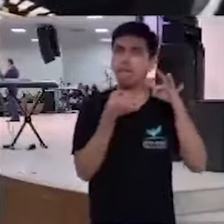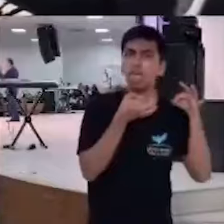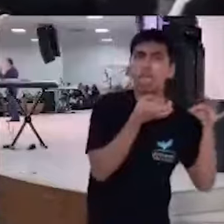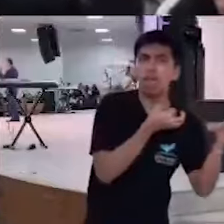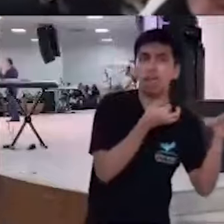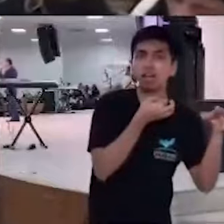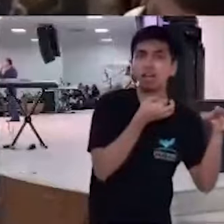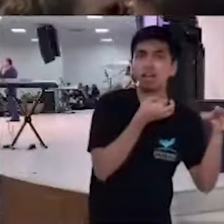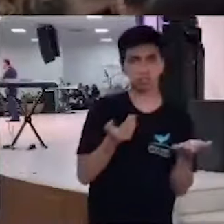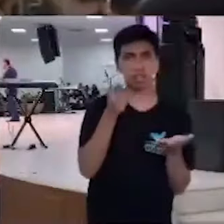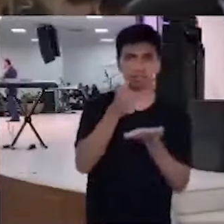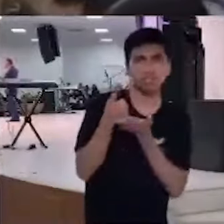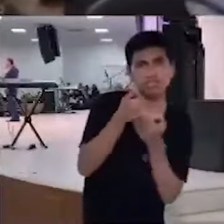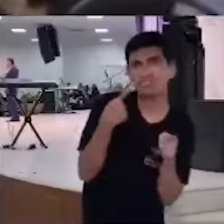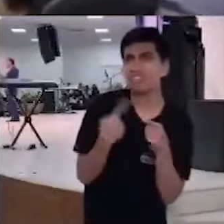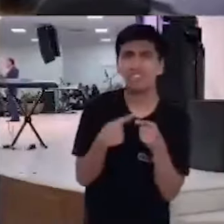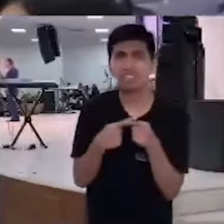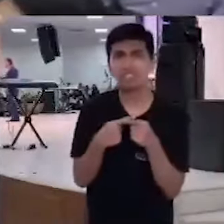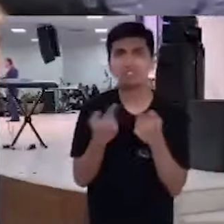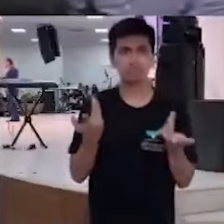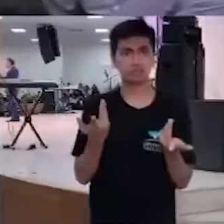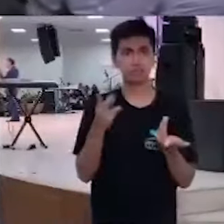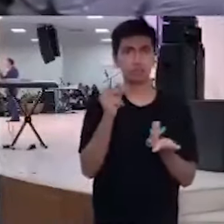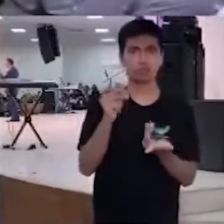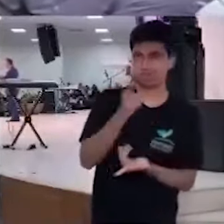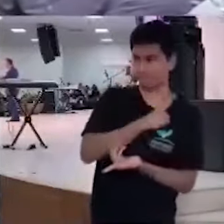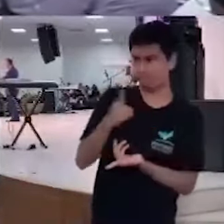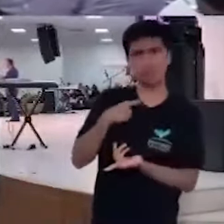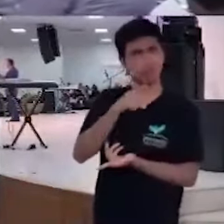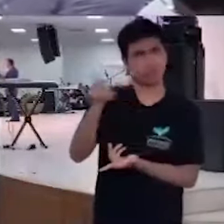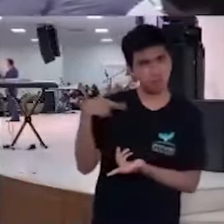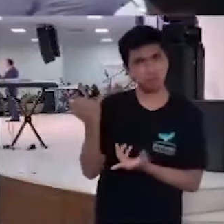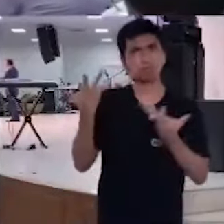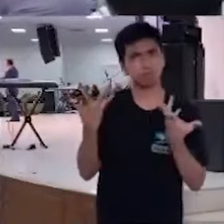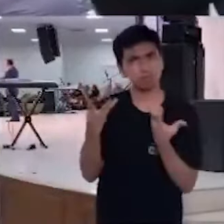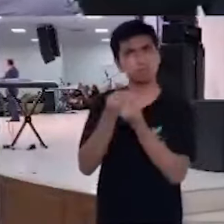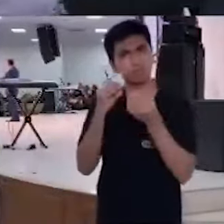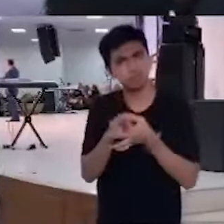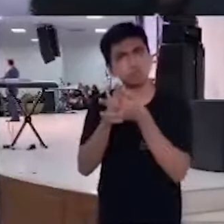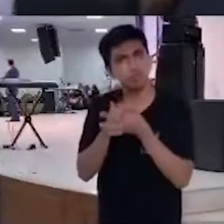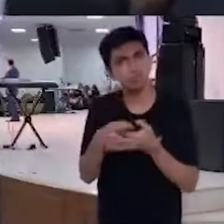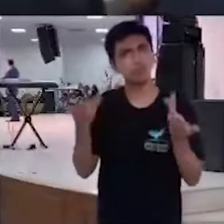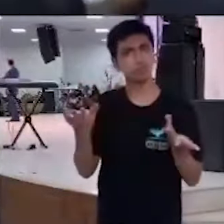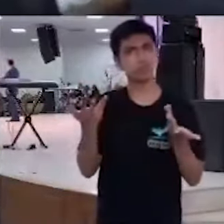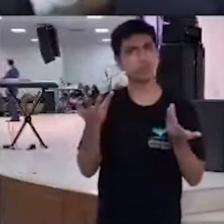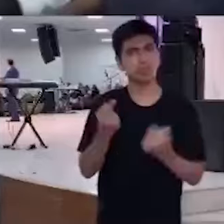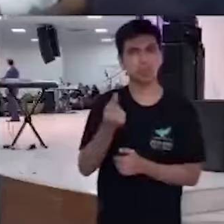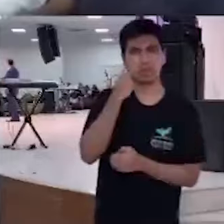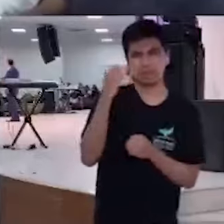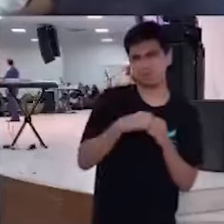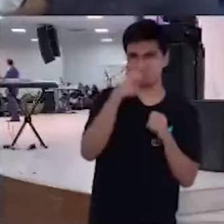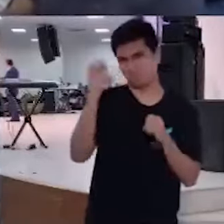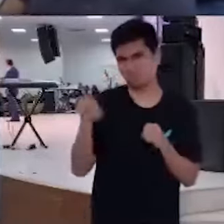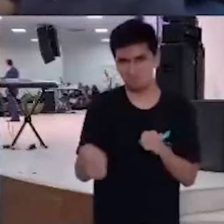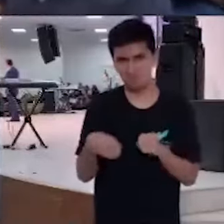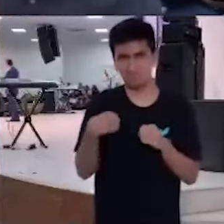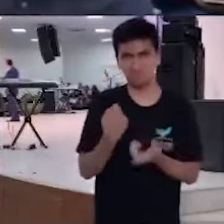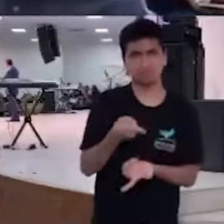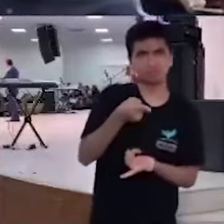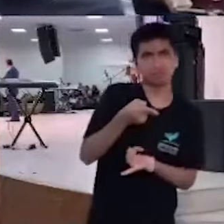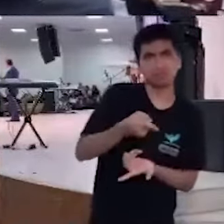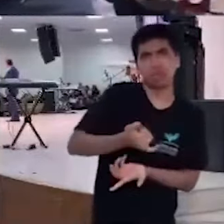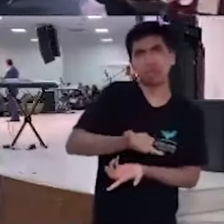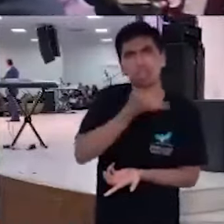dice, oye, llegó una noticia de ti, ¿qué pasó? ¿Todo está bien? ¿Cómo estás haciendo las cosas? ¿Sí? Y